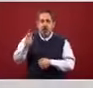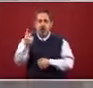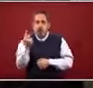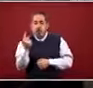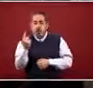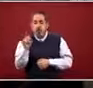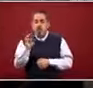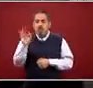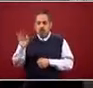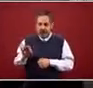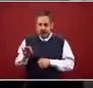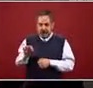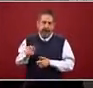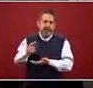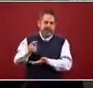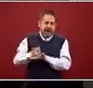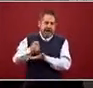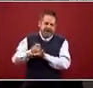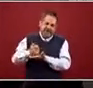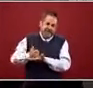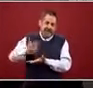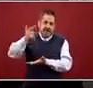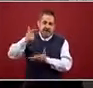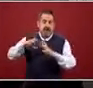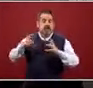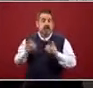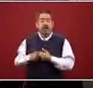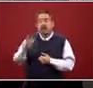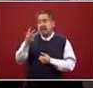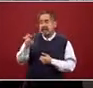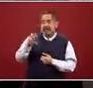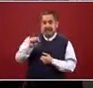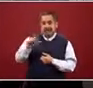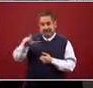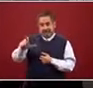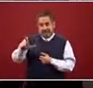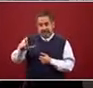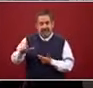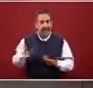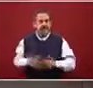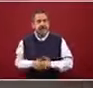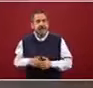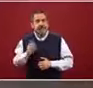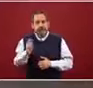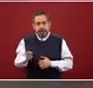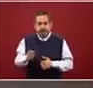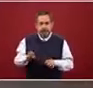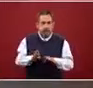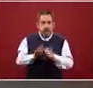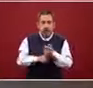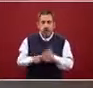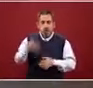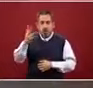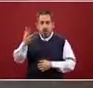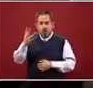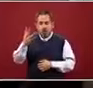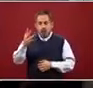el 1% de los 367, entonces estamos hablando de 4 casos.